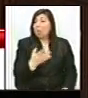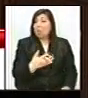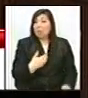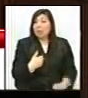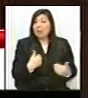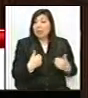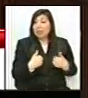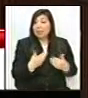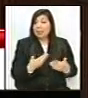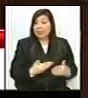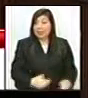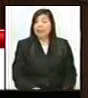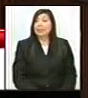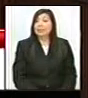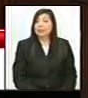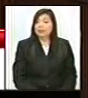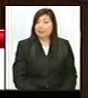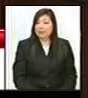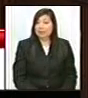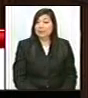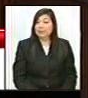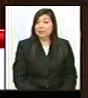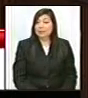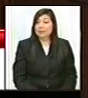cometer delito de negociación incompatible.